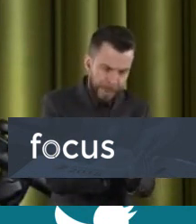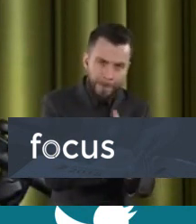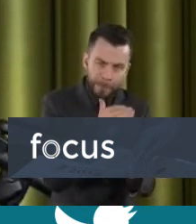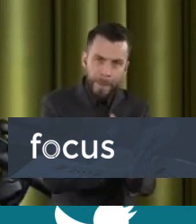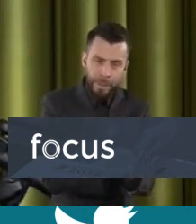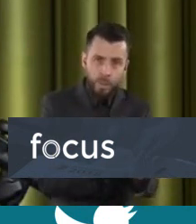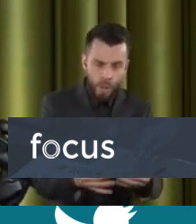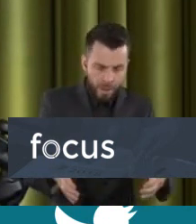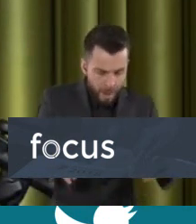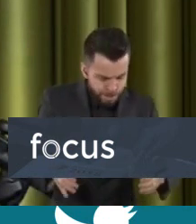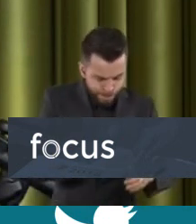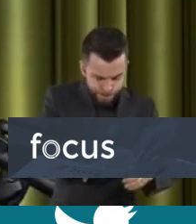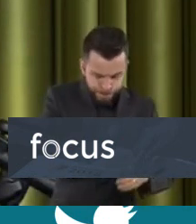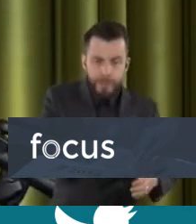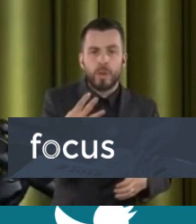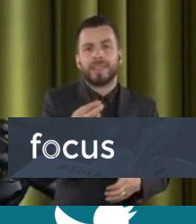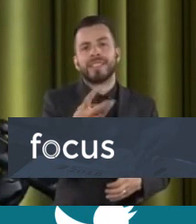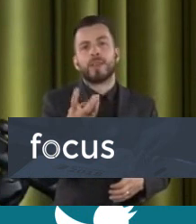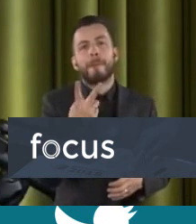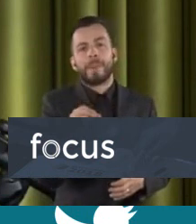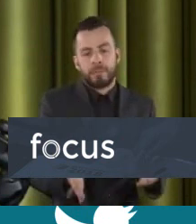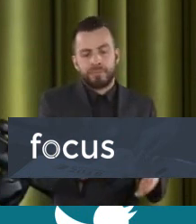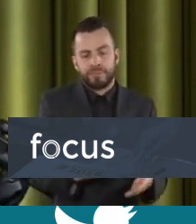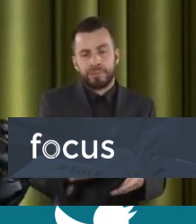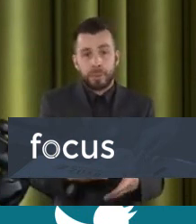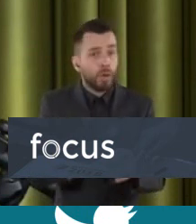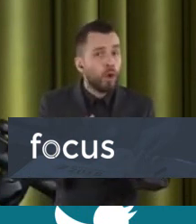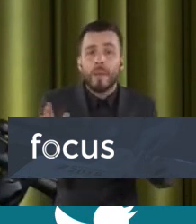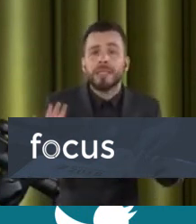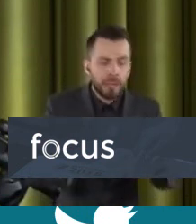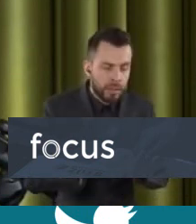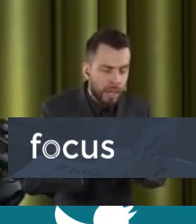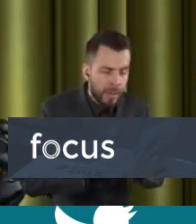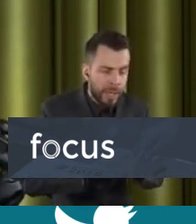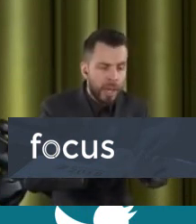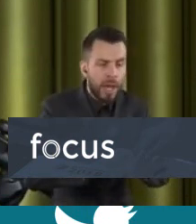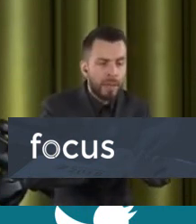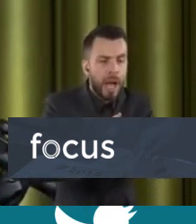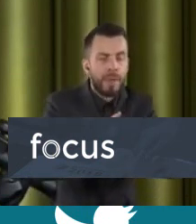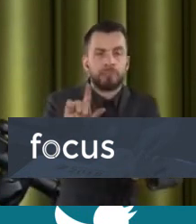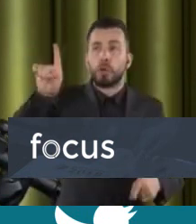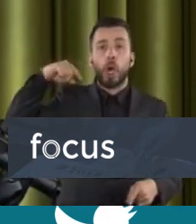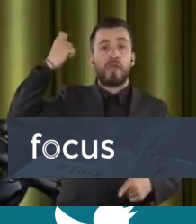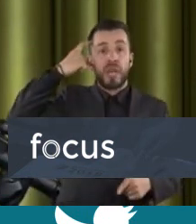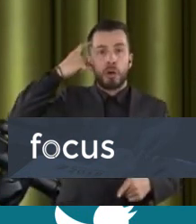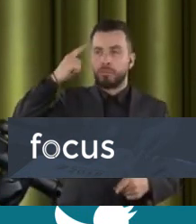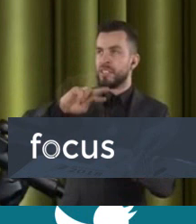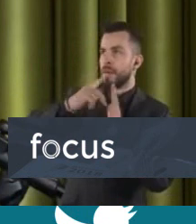esas 320 páginas del acuerdo. Con implementarlo solamente, este gobierno pasaría a la